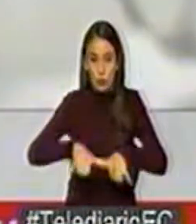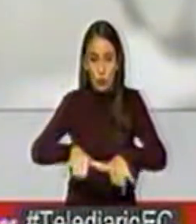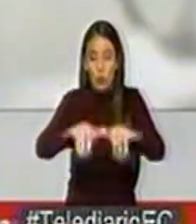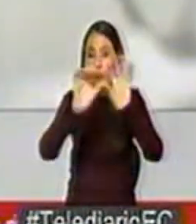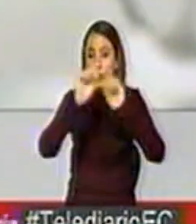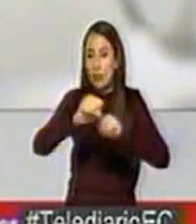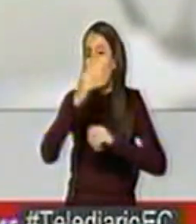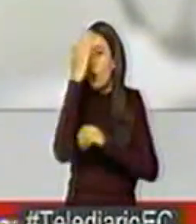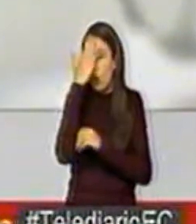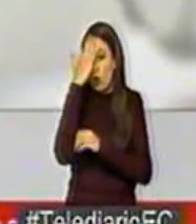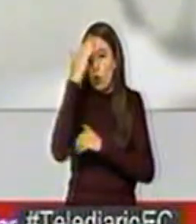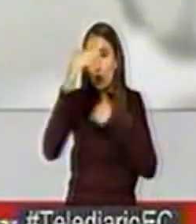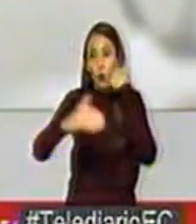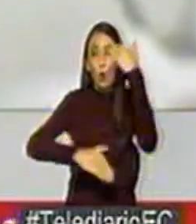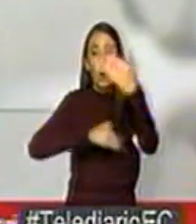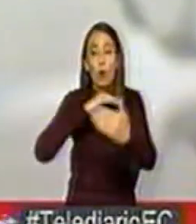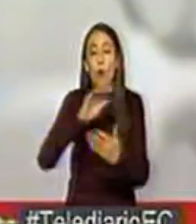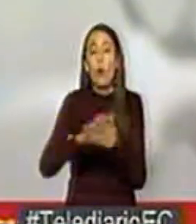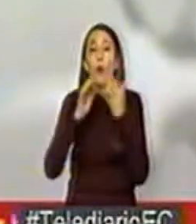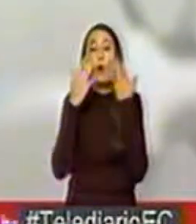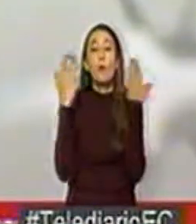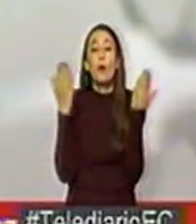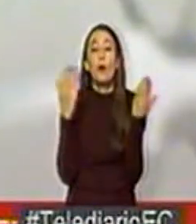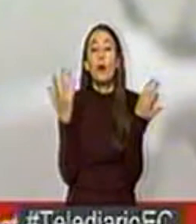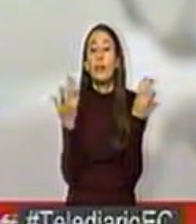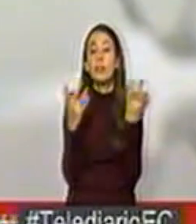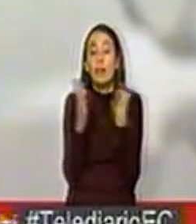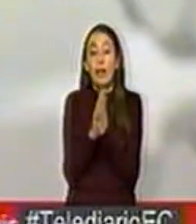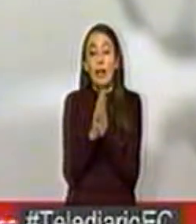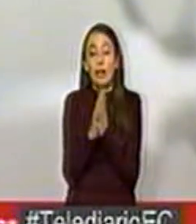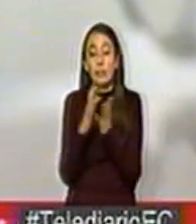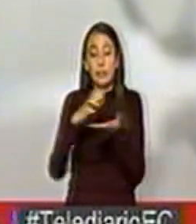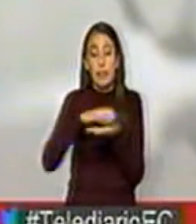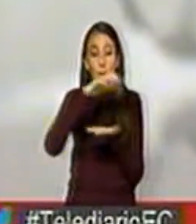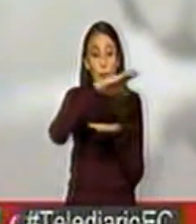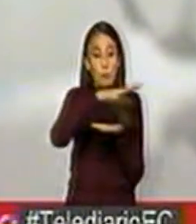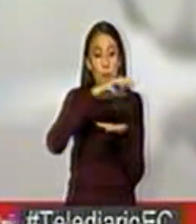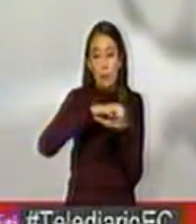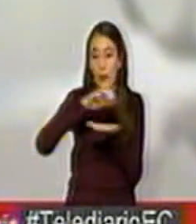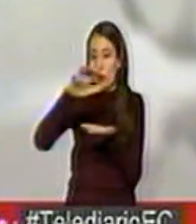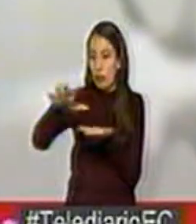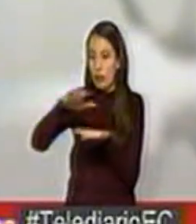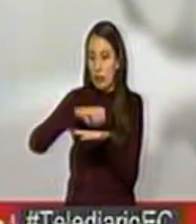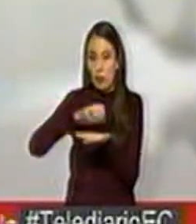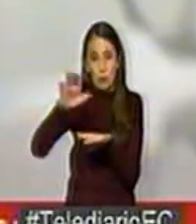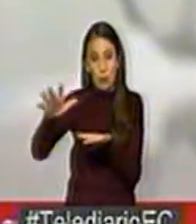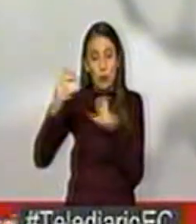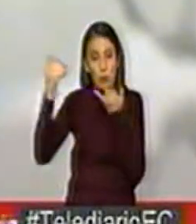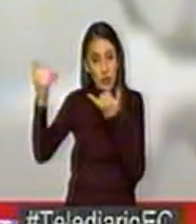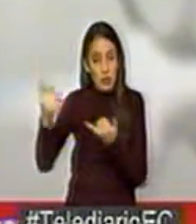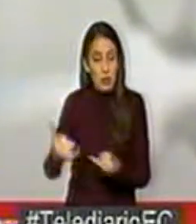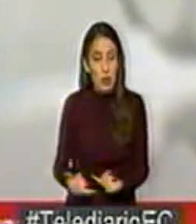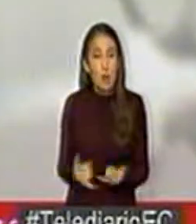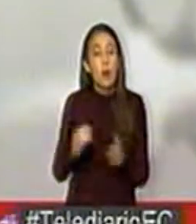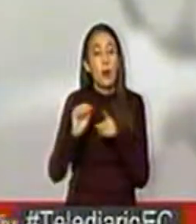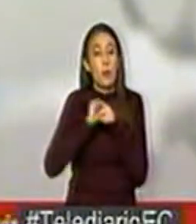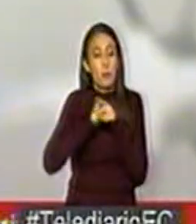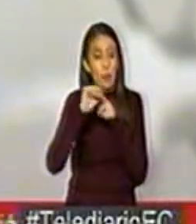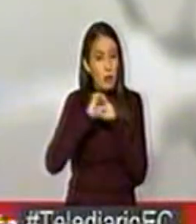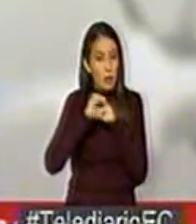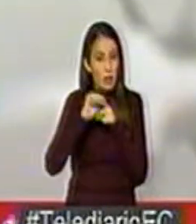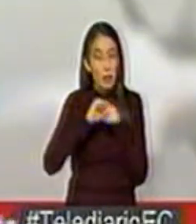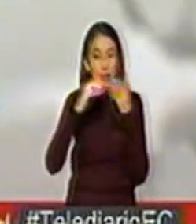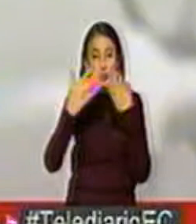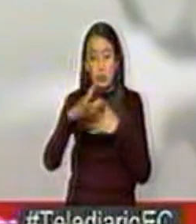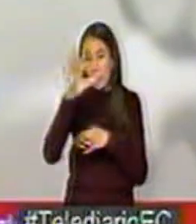conozcan lo que es promocionar y lo que es la procuración de órganos en los hospitales. Y nosotros tenemos implementado una estrategia del